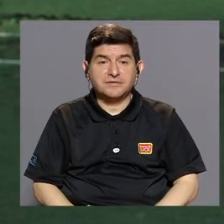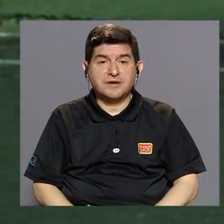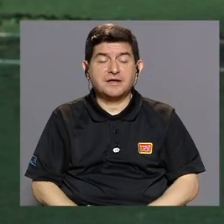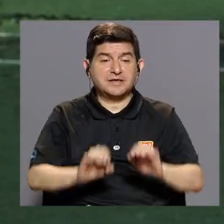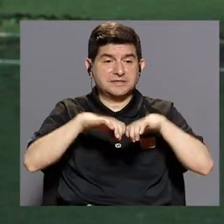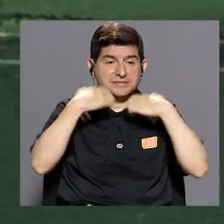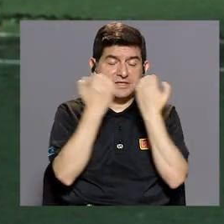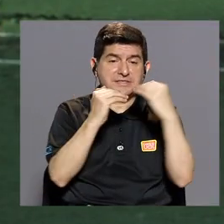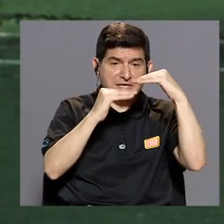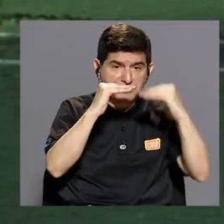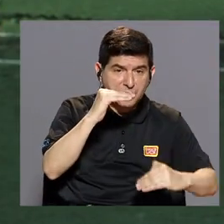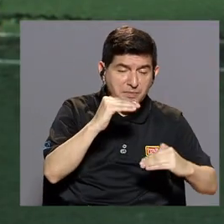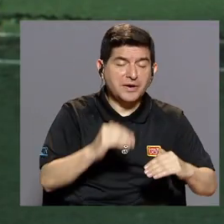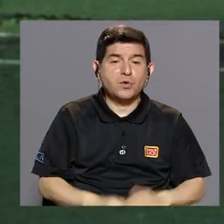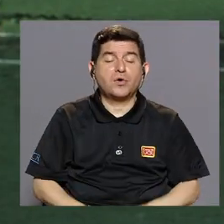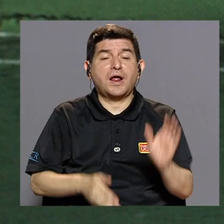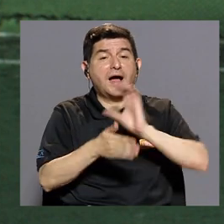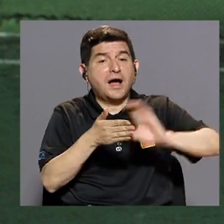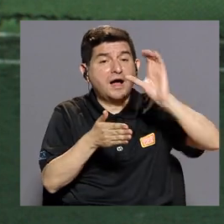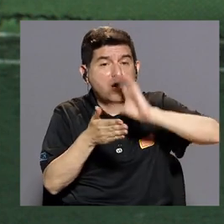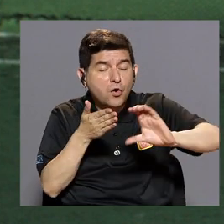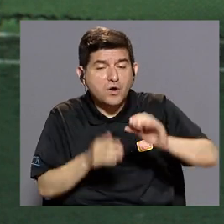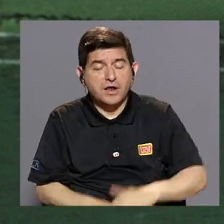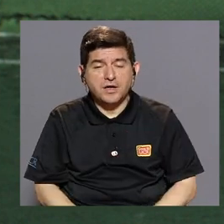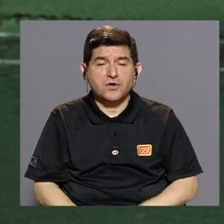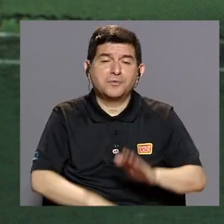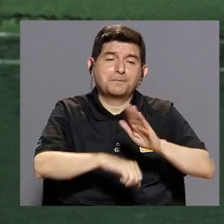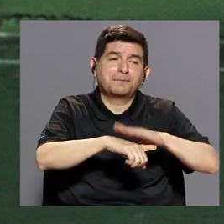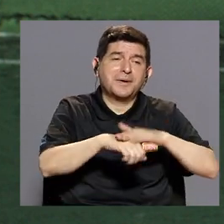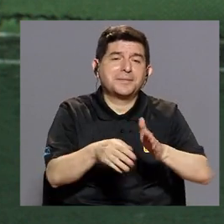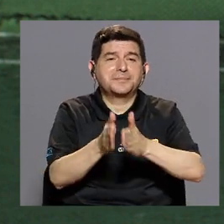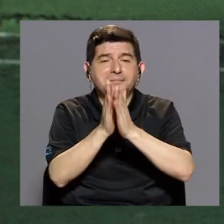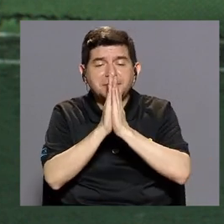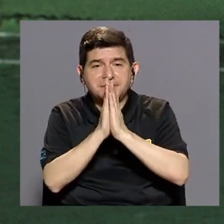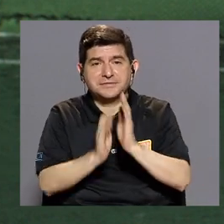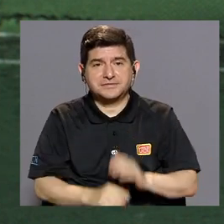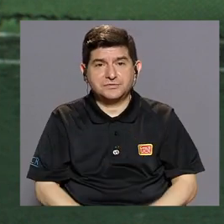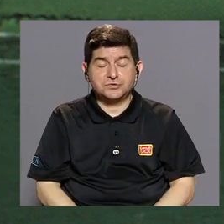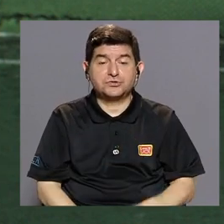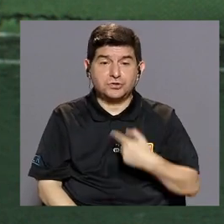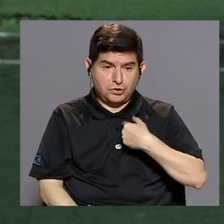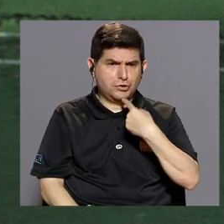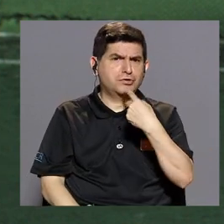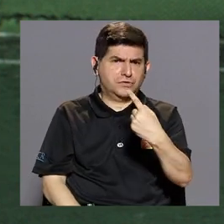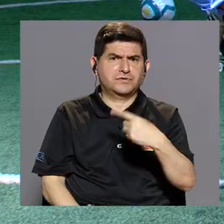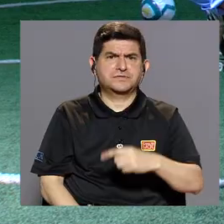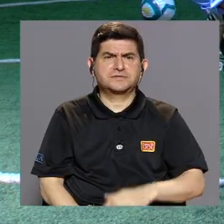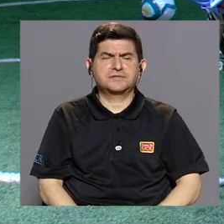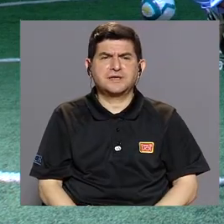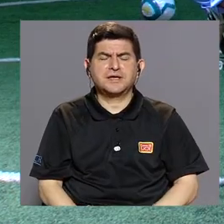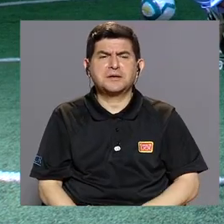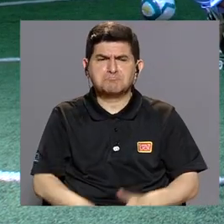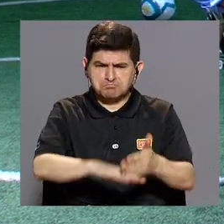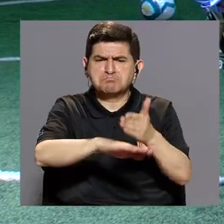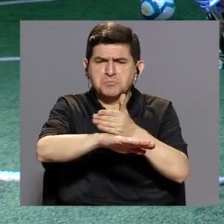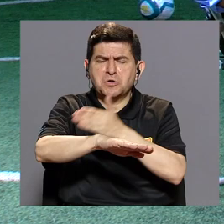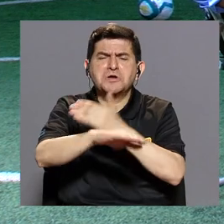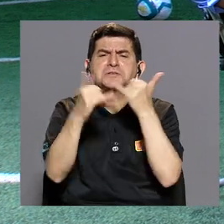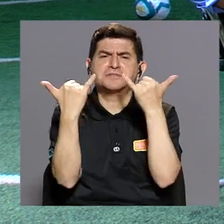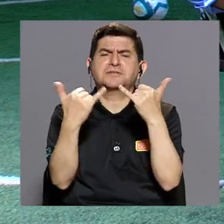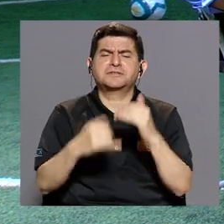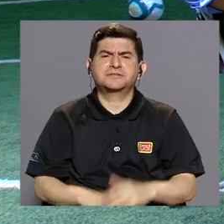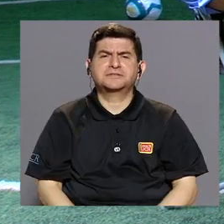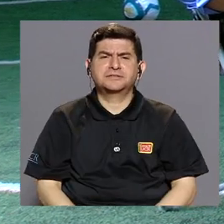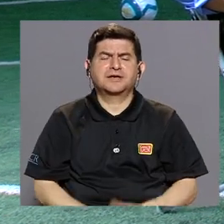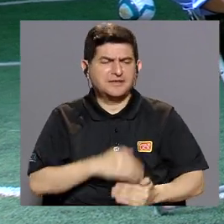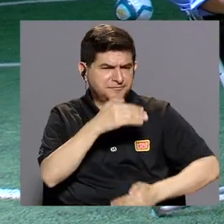que son de selecciones menores, colegio, ¿verdad? Que tratamos de sacar permisos y demás, que en eso sí tengo que decir que hemos mejorado, ¿verdad?